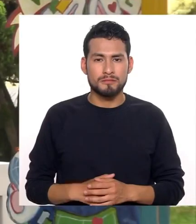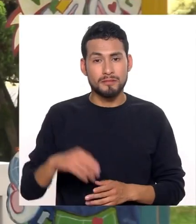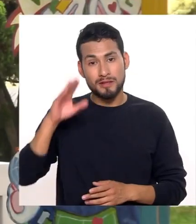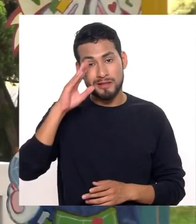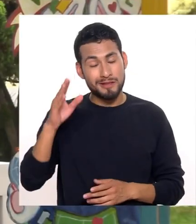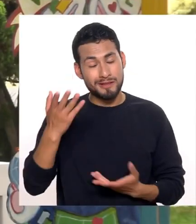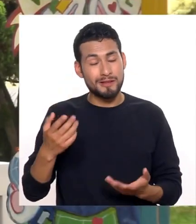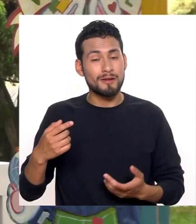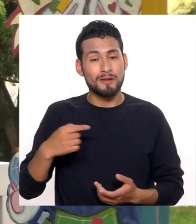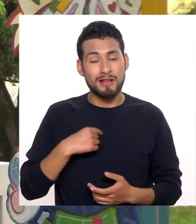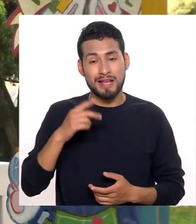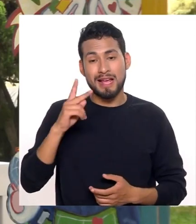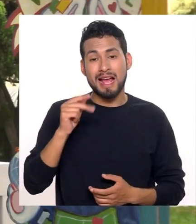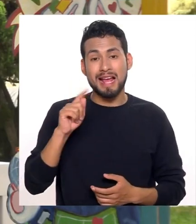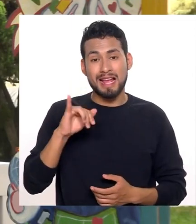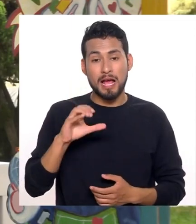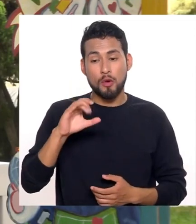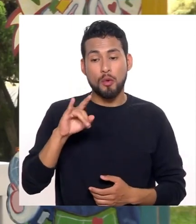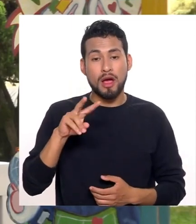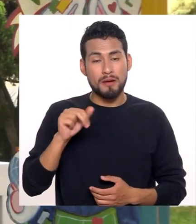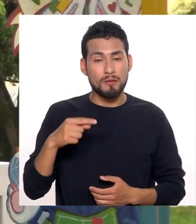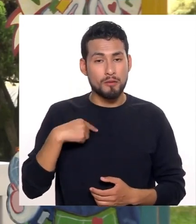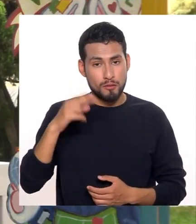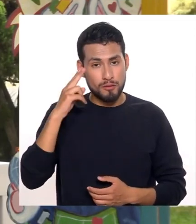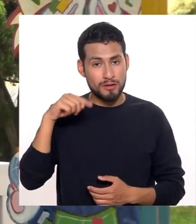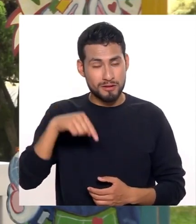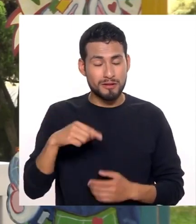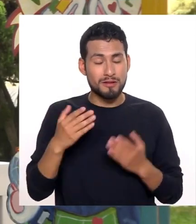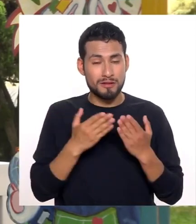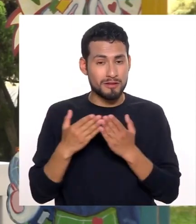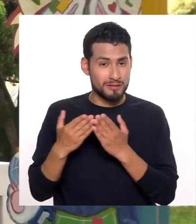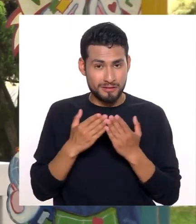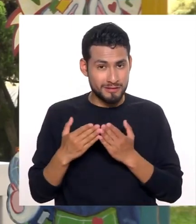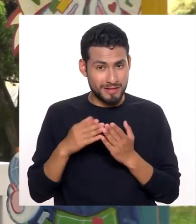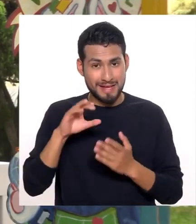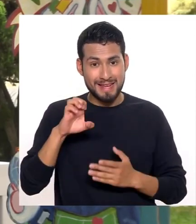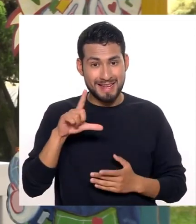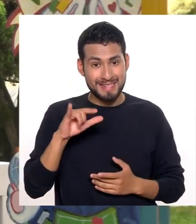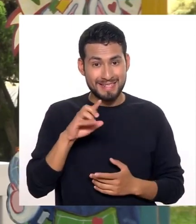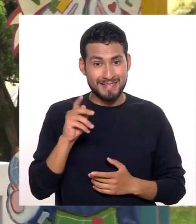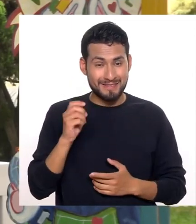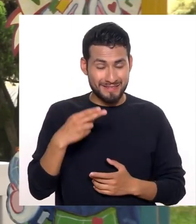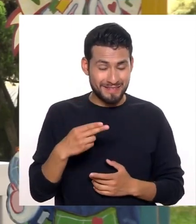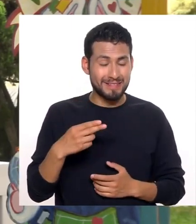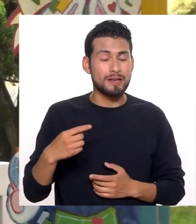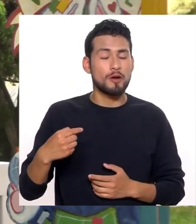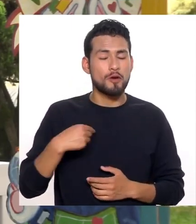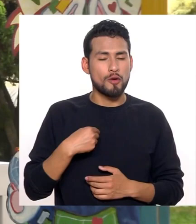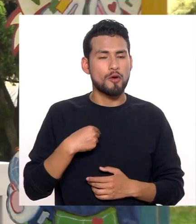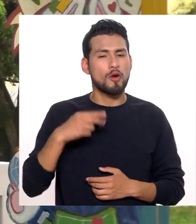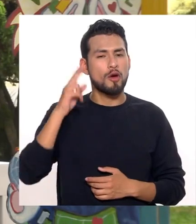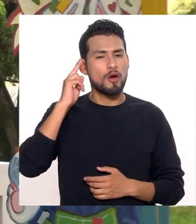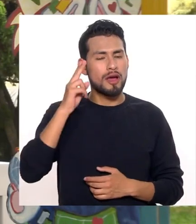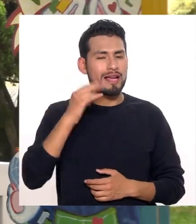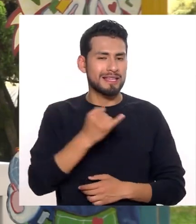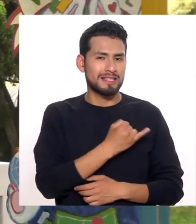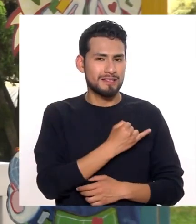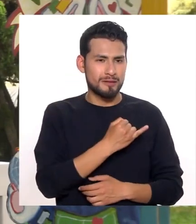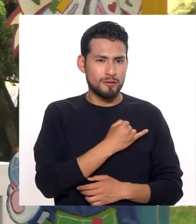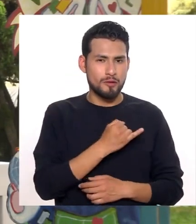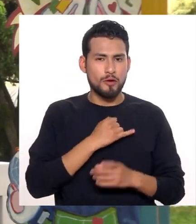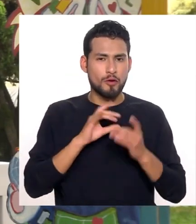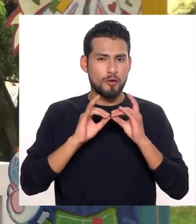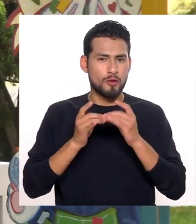Hola, ¿qué tal? Soy Katia Cueva, profesora de la IEI 42 Elizabeth Espejo de Marroquín. Soy docente de inicial